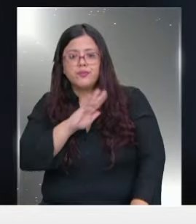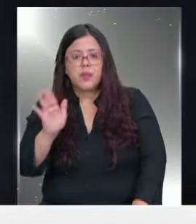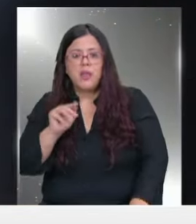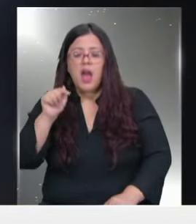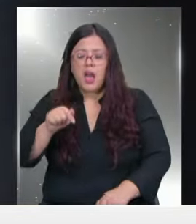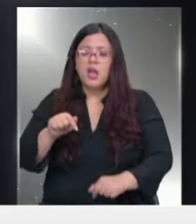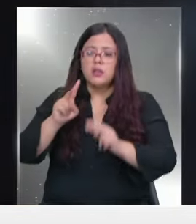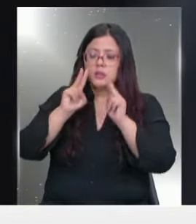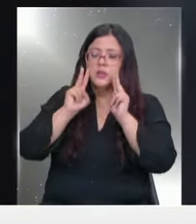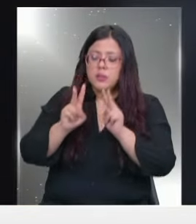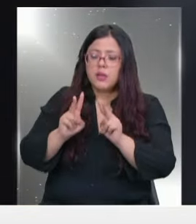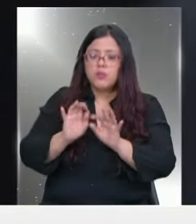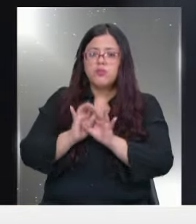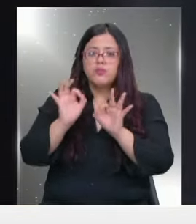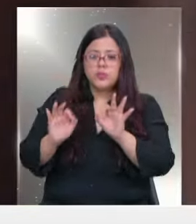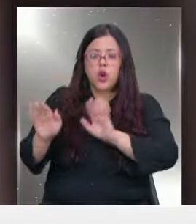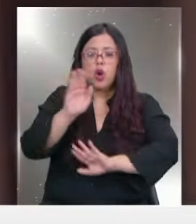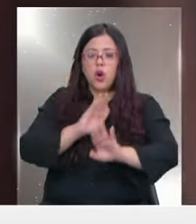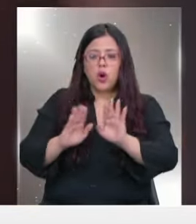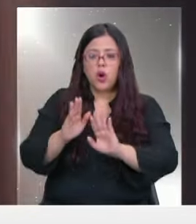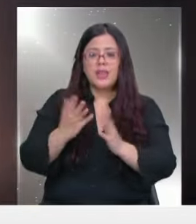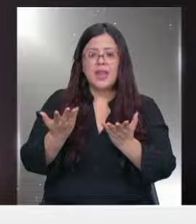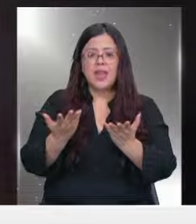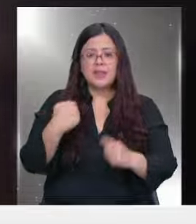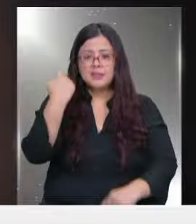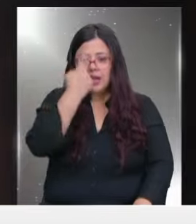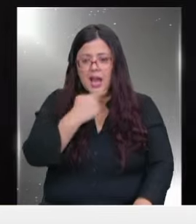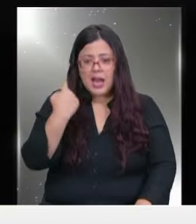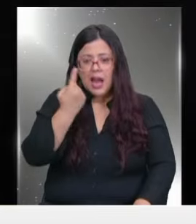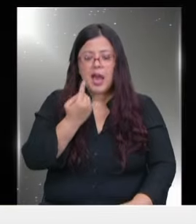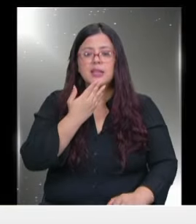forma exclusiva, protegiendo sus identidades.